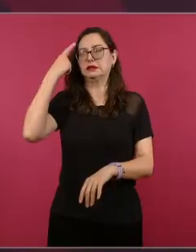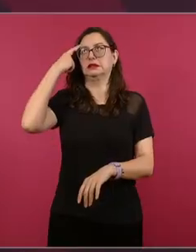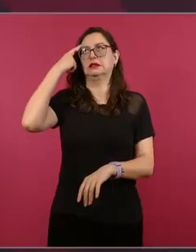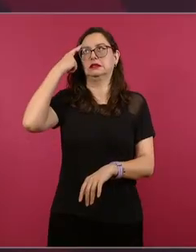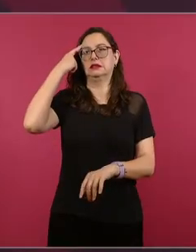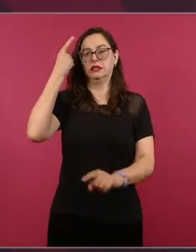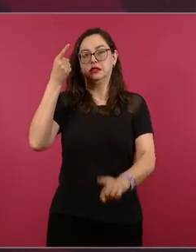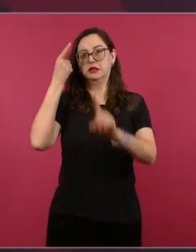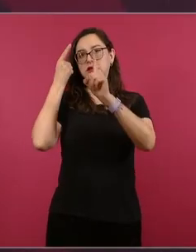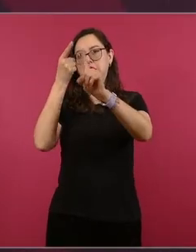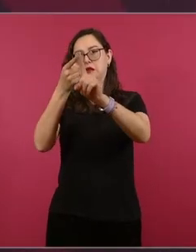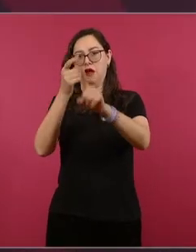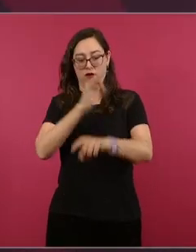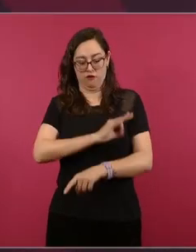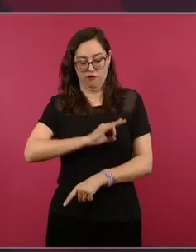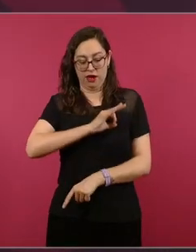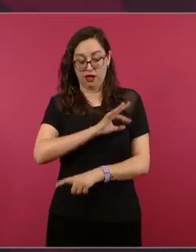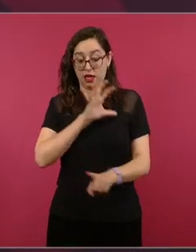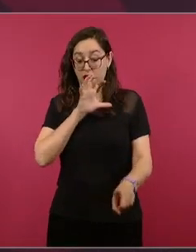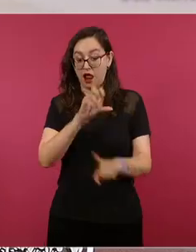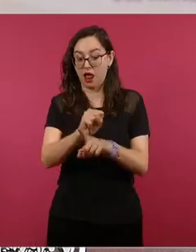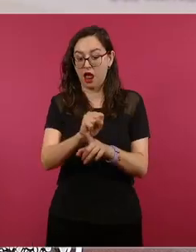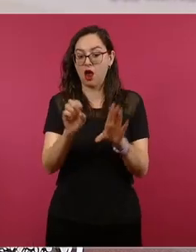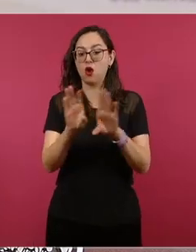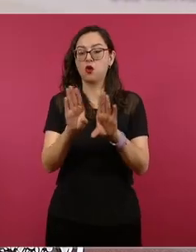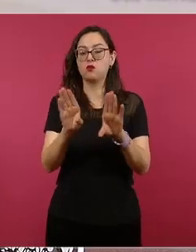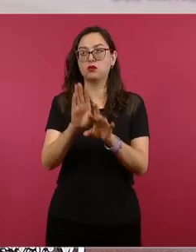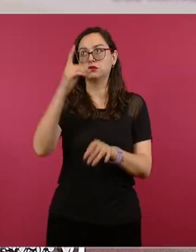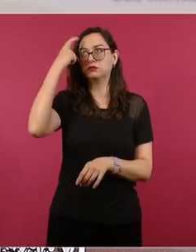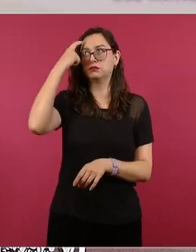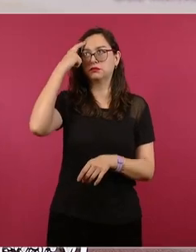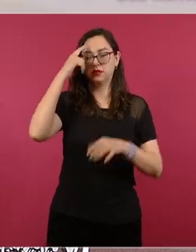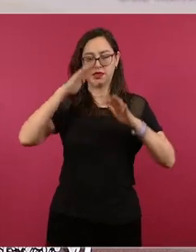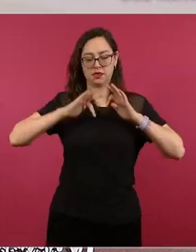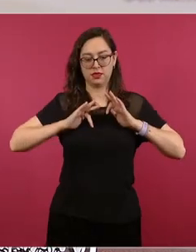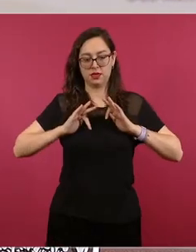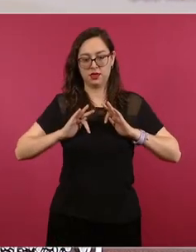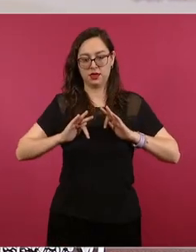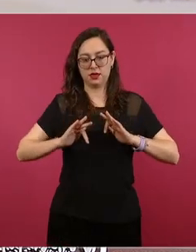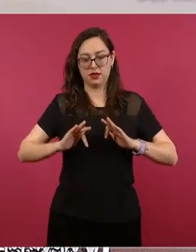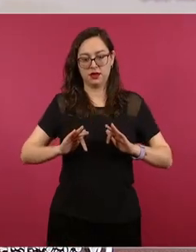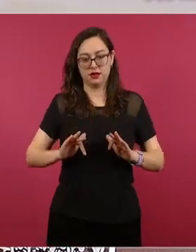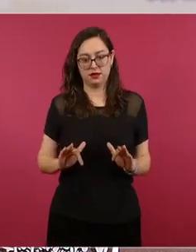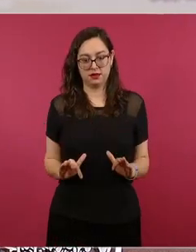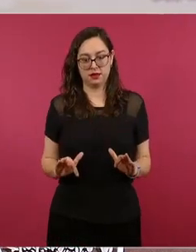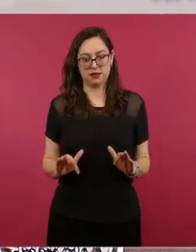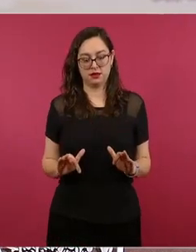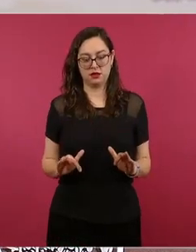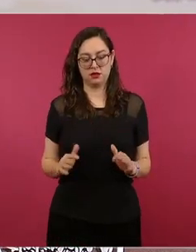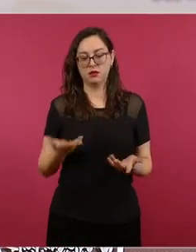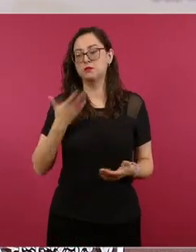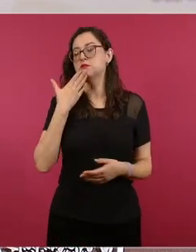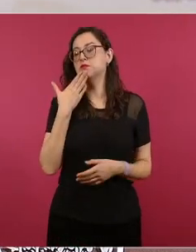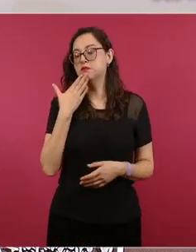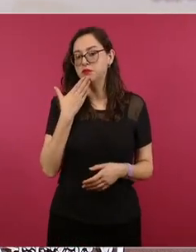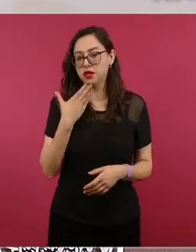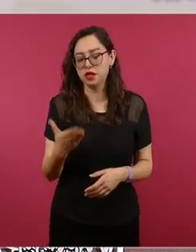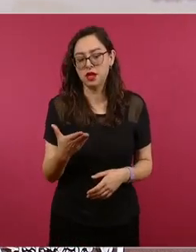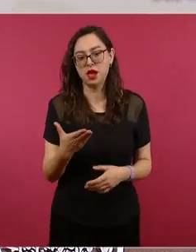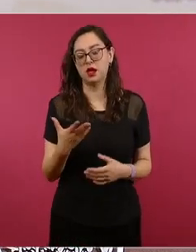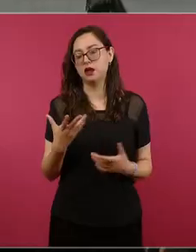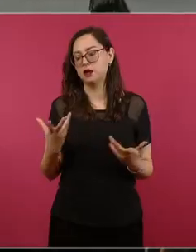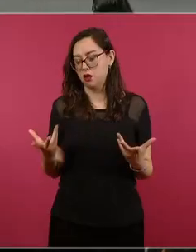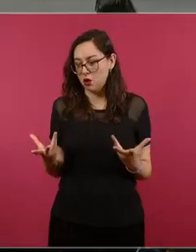es estar bien con uno mismo, estar bien con nuestra conciencia, estar bien con el